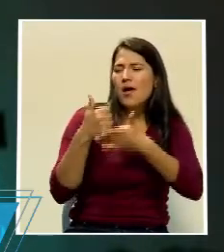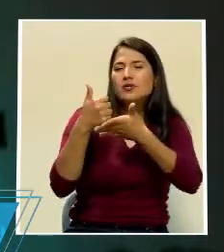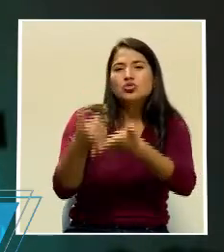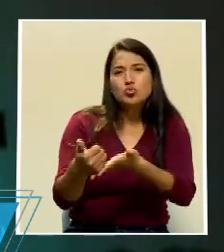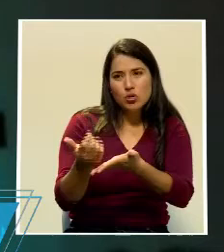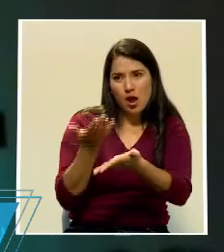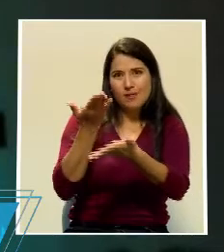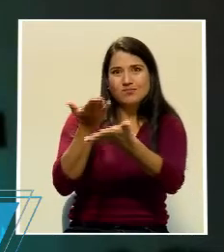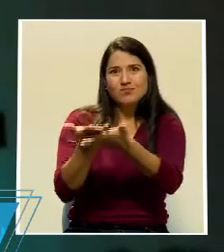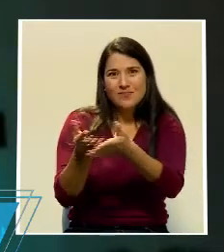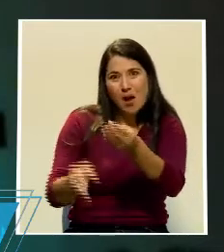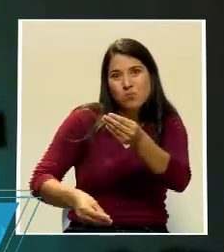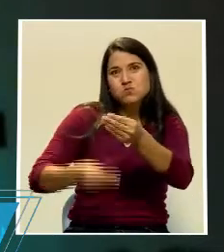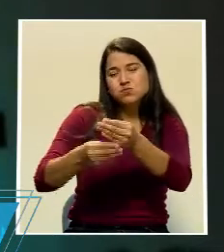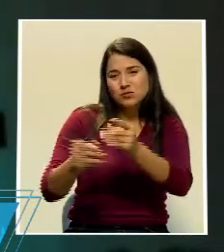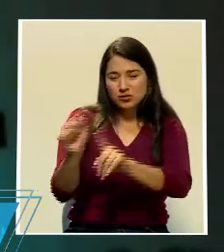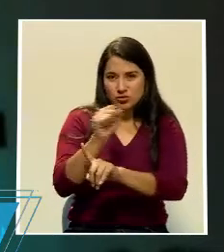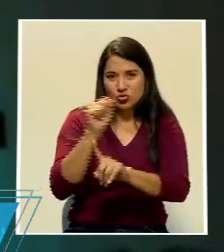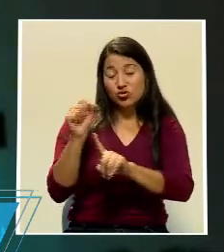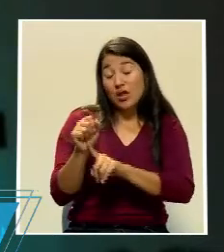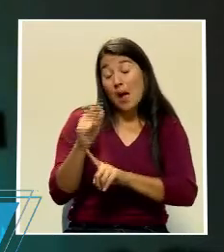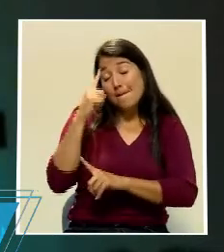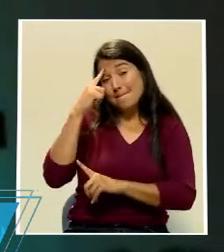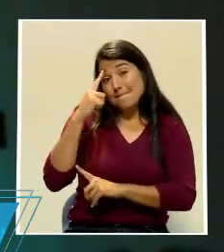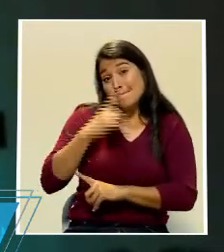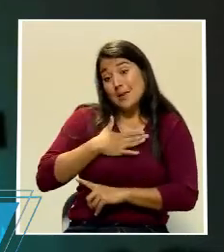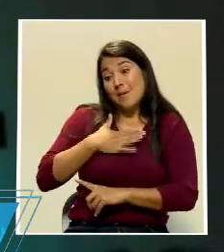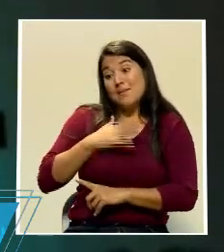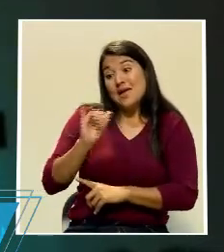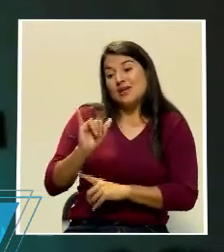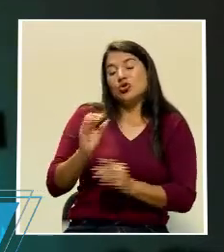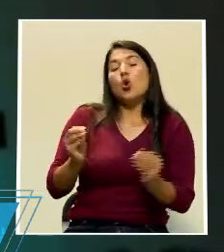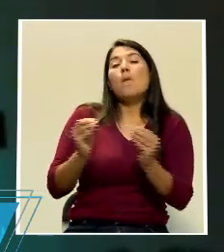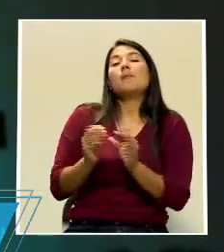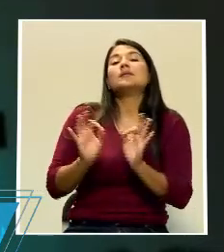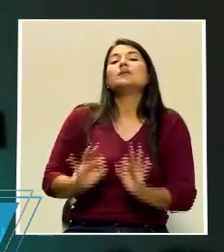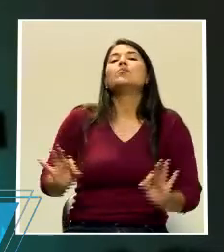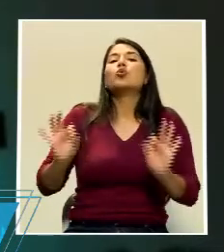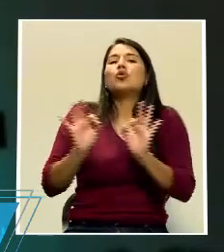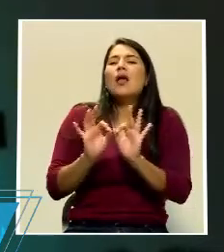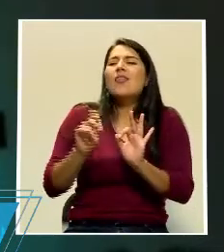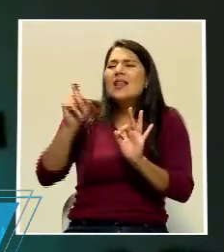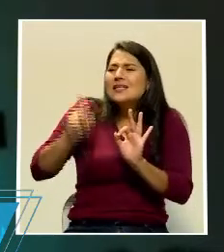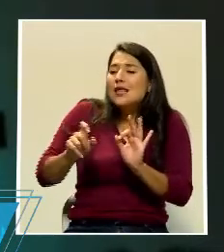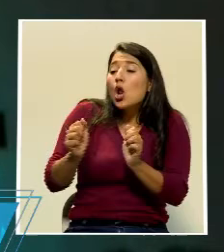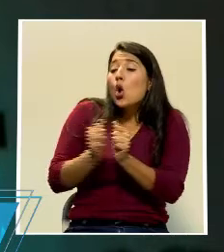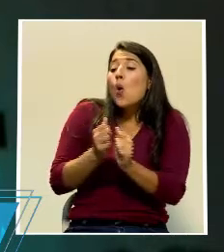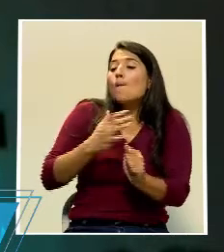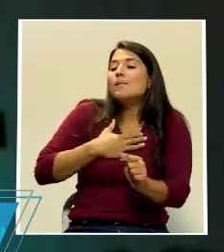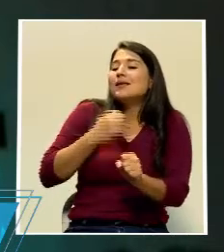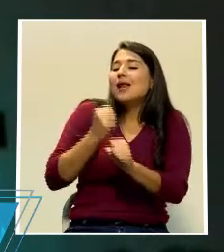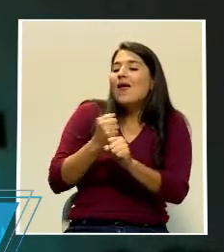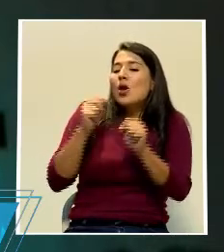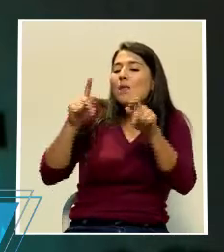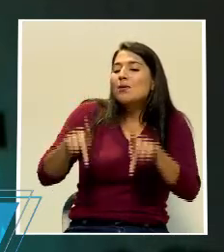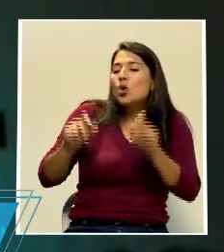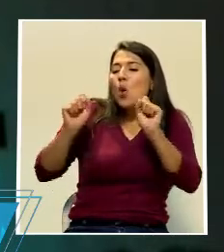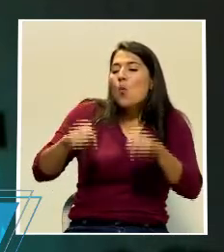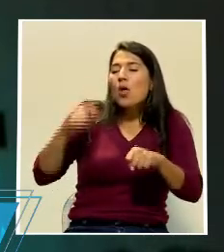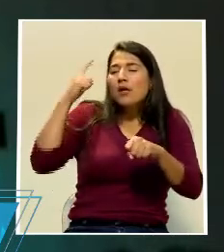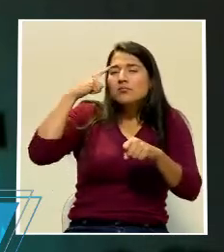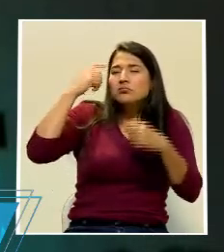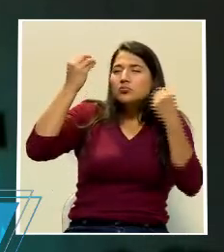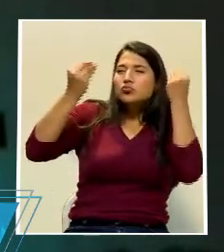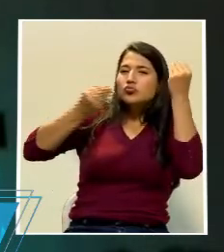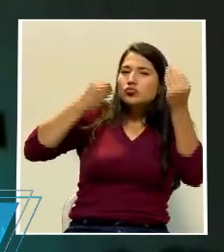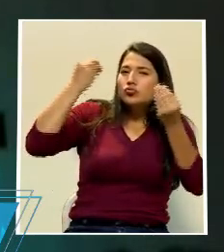el carácter que es necesario concientizar dentro de la profesión un poco, de que lo que